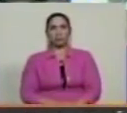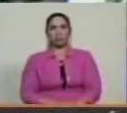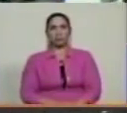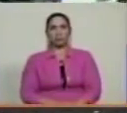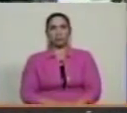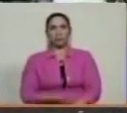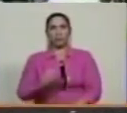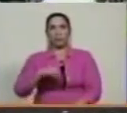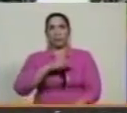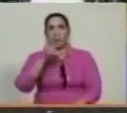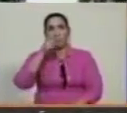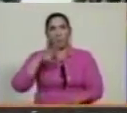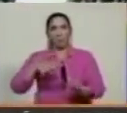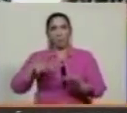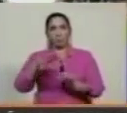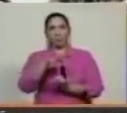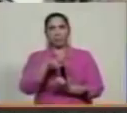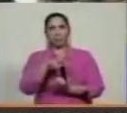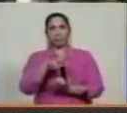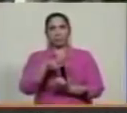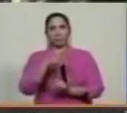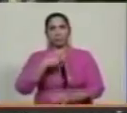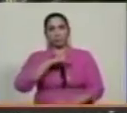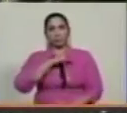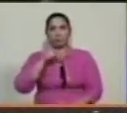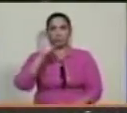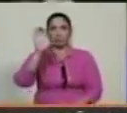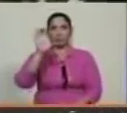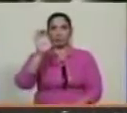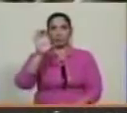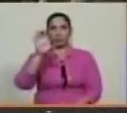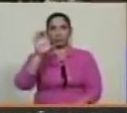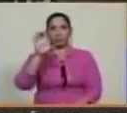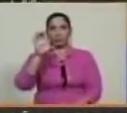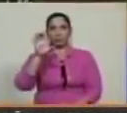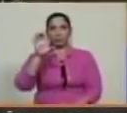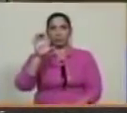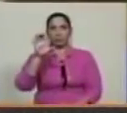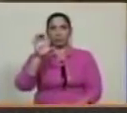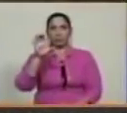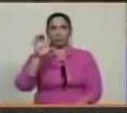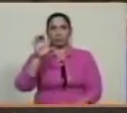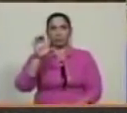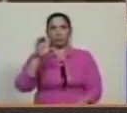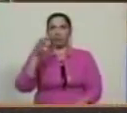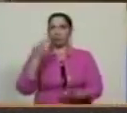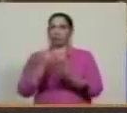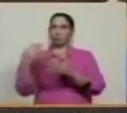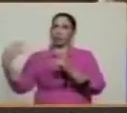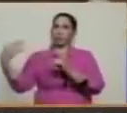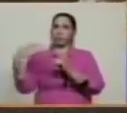Nuestro pueblo, nuestro país, está siendo